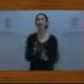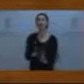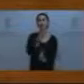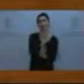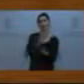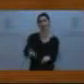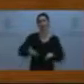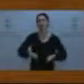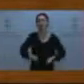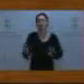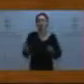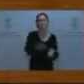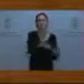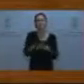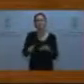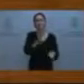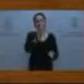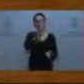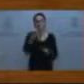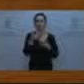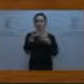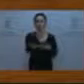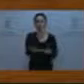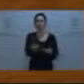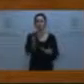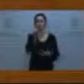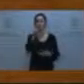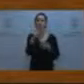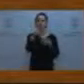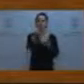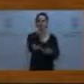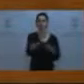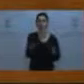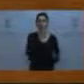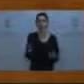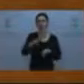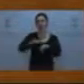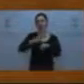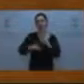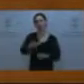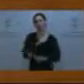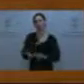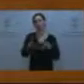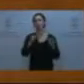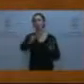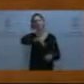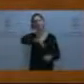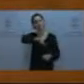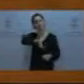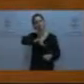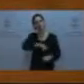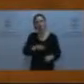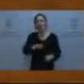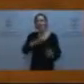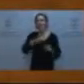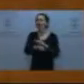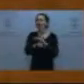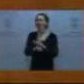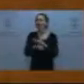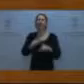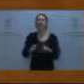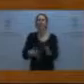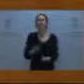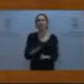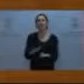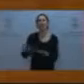que ronda entre 1 año y 2, y un tiempo en el que los sentimientos y la burocracia